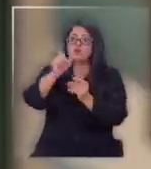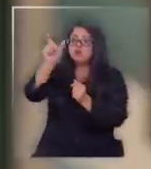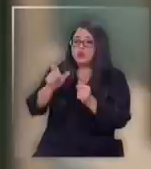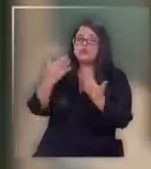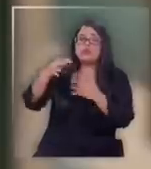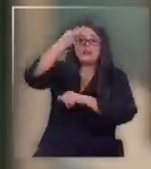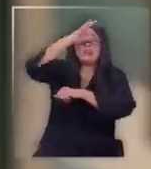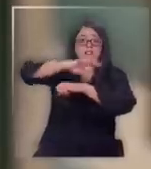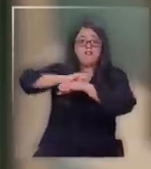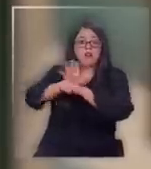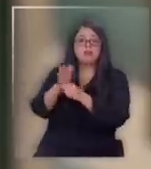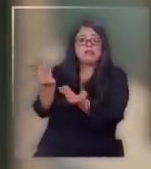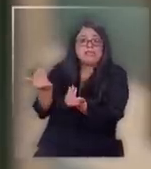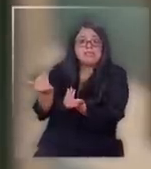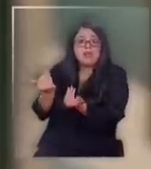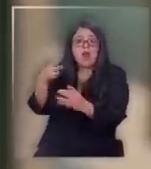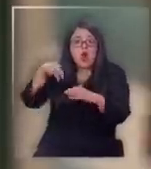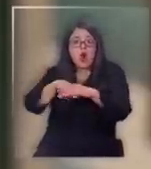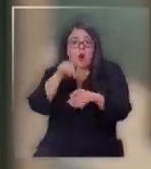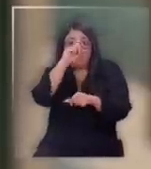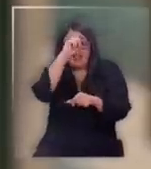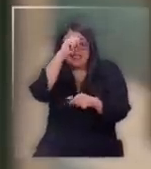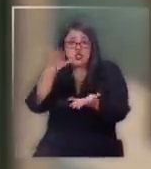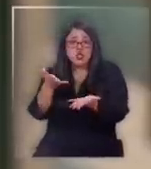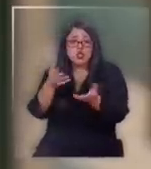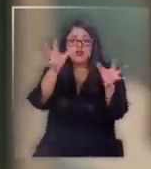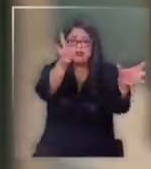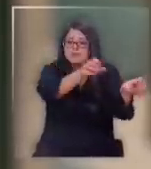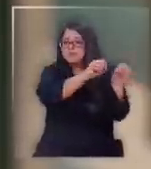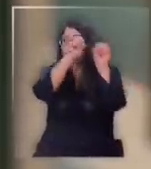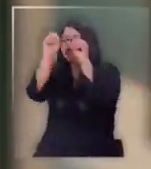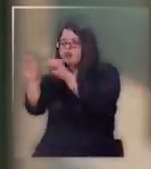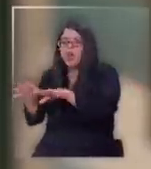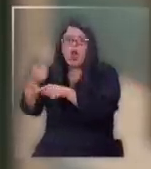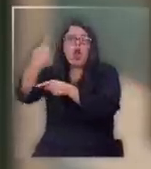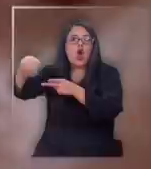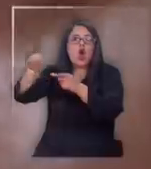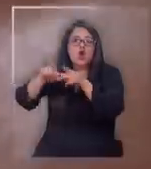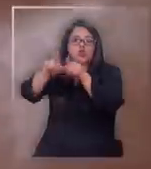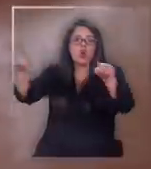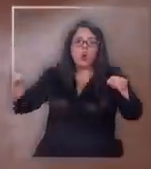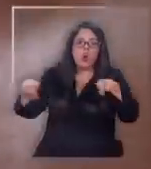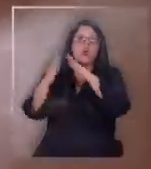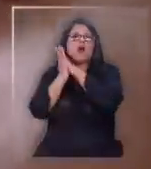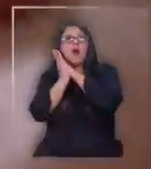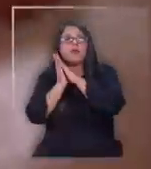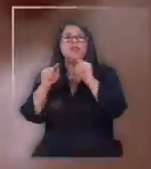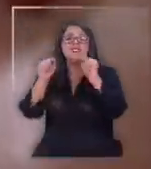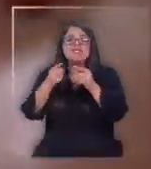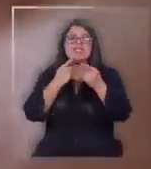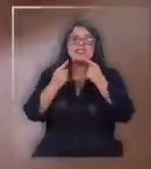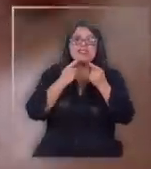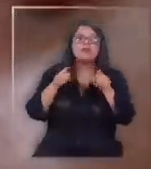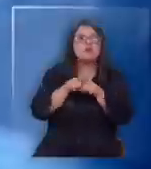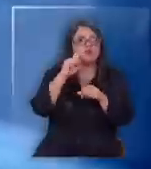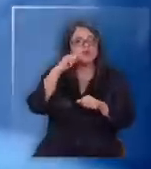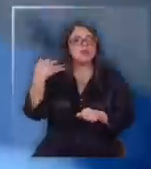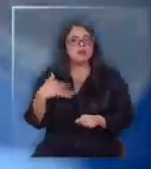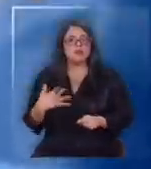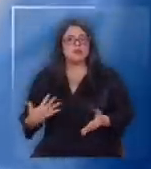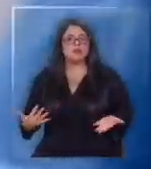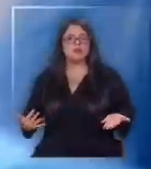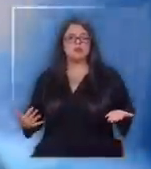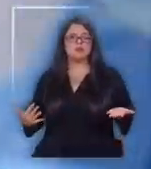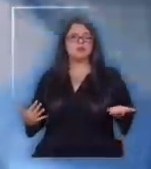comprometido y necesite hospitalización, pasa a un box de hospitalización que tiene una cama. Y aquí los exámenes juegan un papel